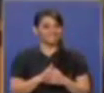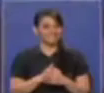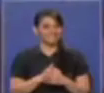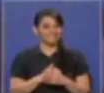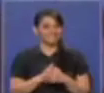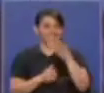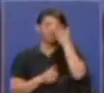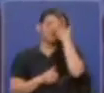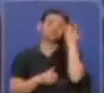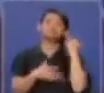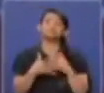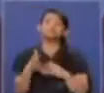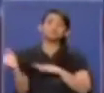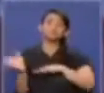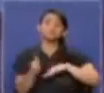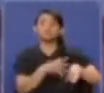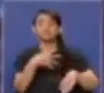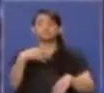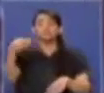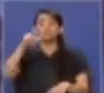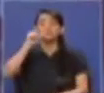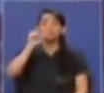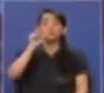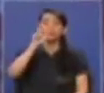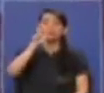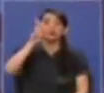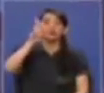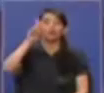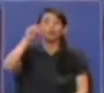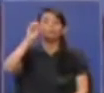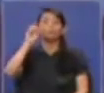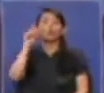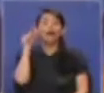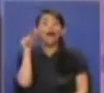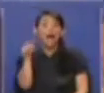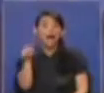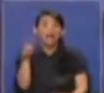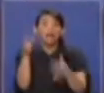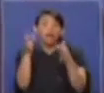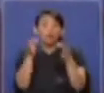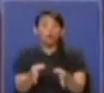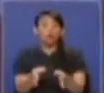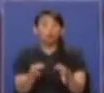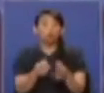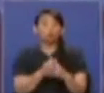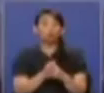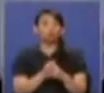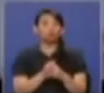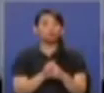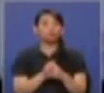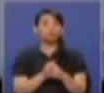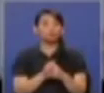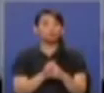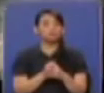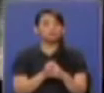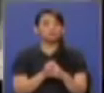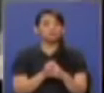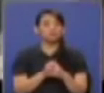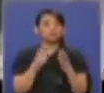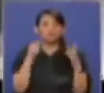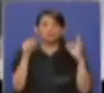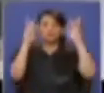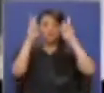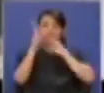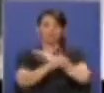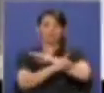fuimos al Aromo. Habíamos adquirido el compromiso que por estar en la zona de influencia de la refinería del Pacífico